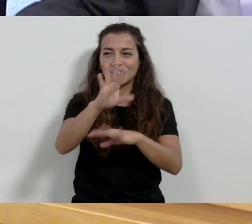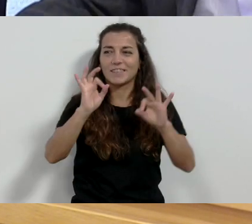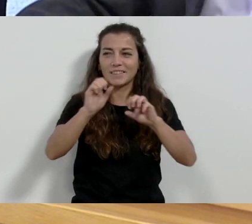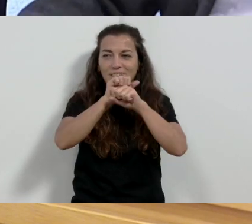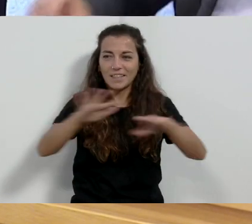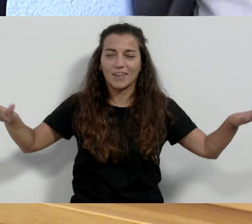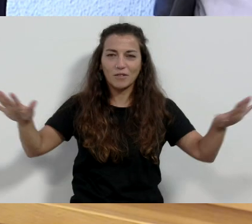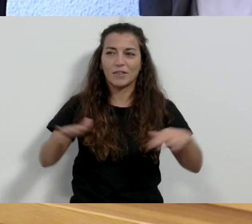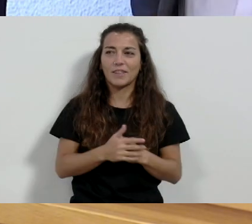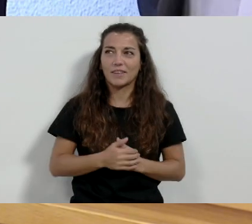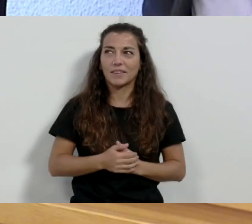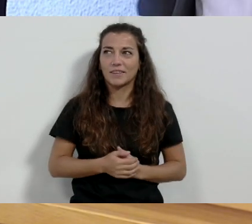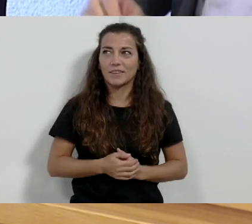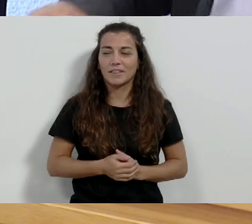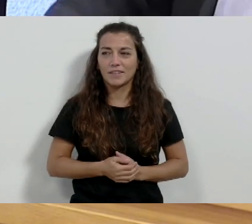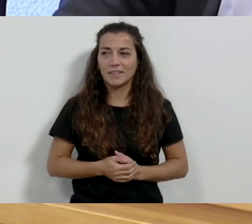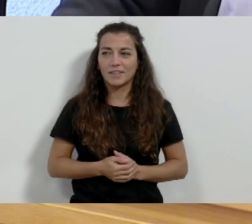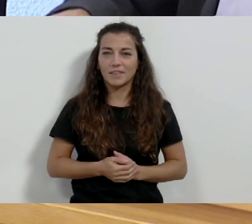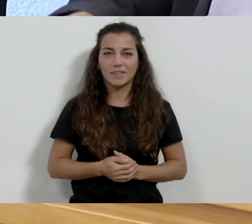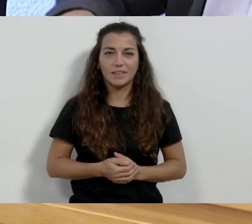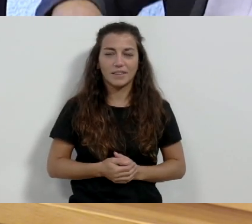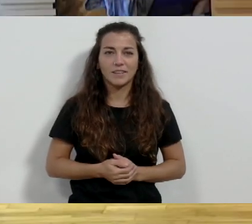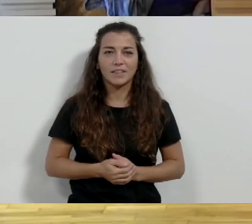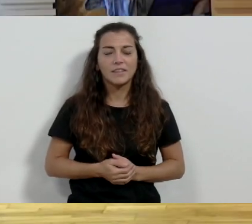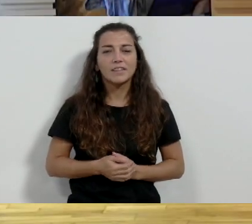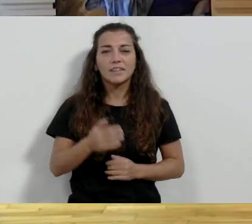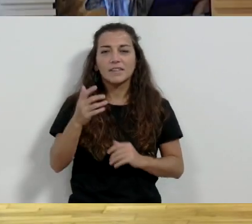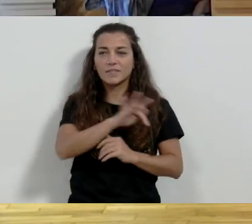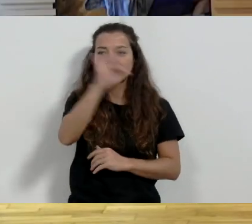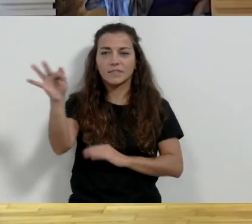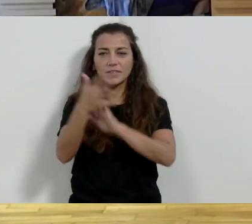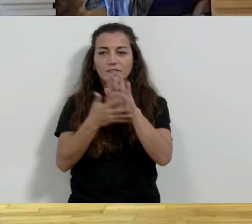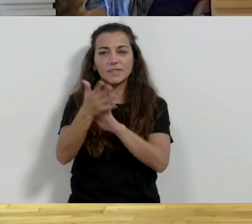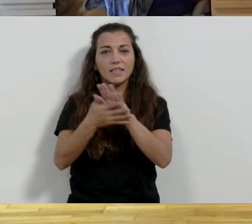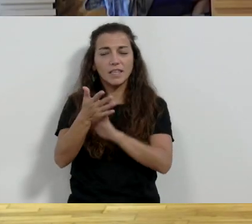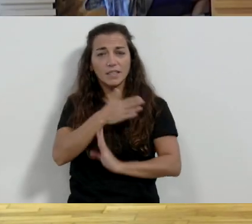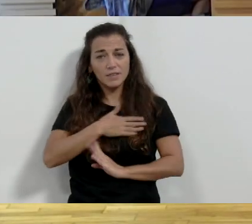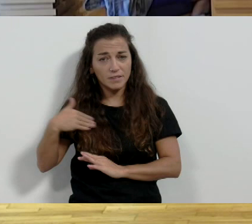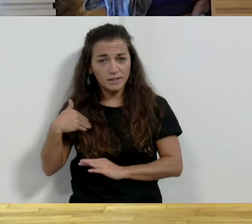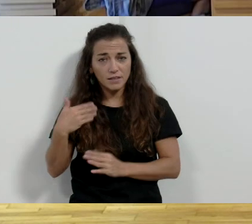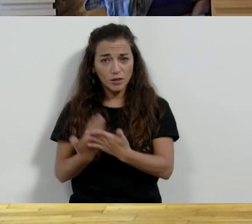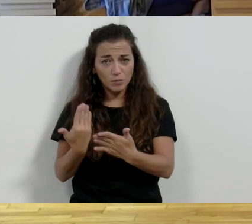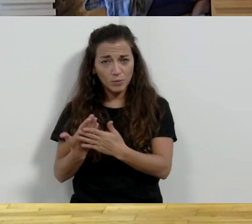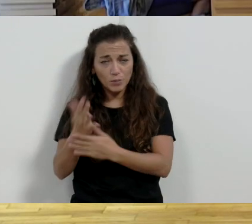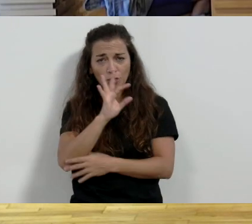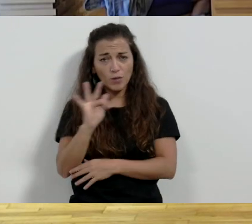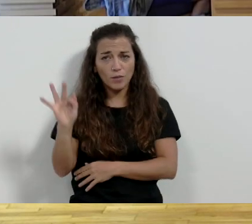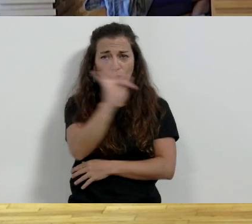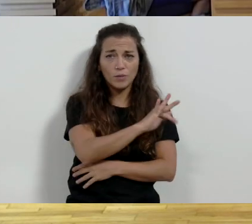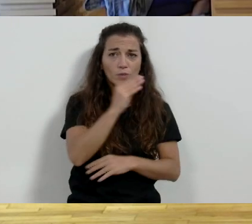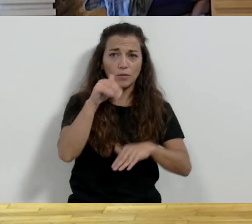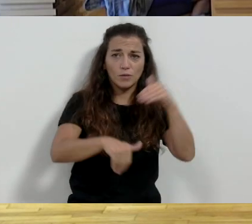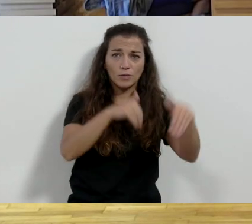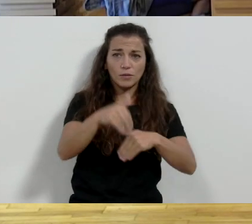los antecedentes. Gracias, señor secretario. ¿Van a querer intervenir en esta propuesta o pasamos directamente a su votación?